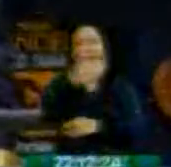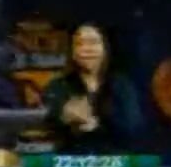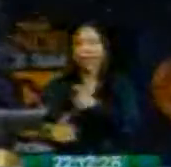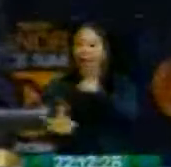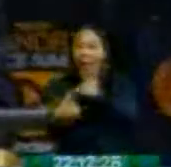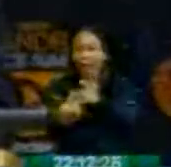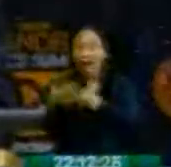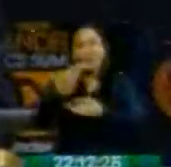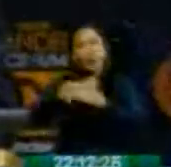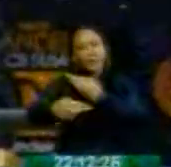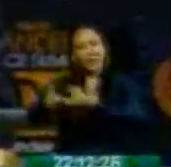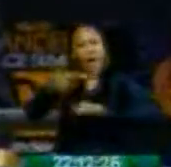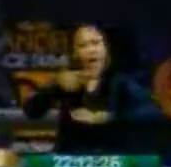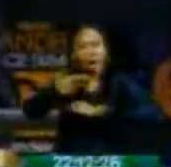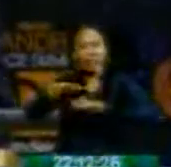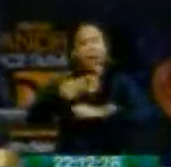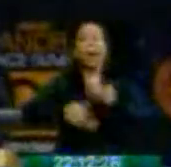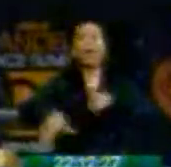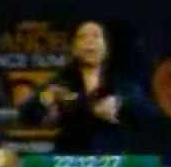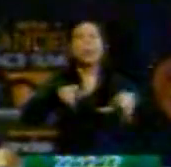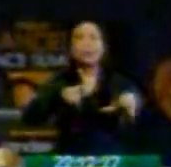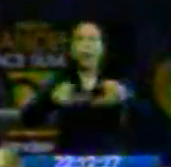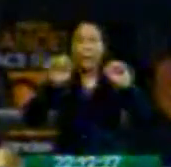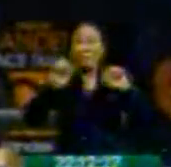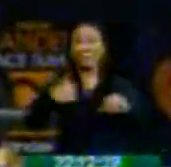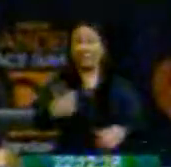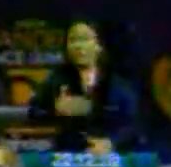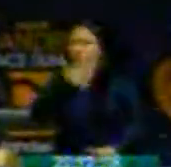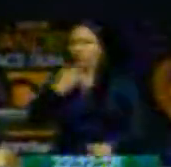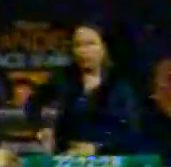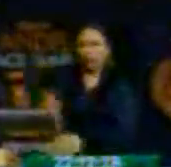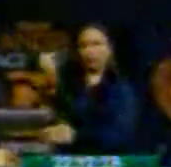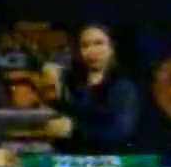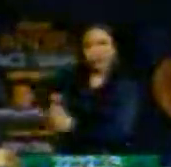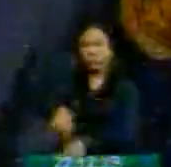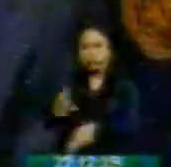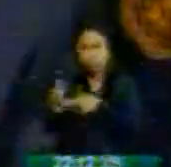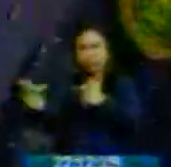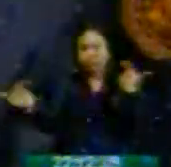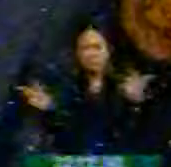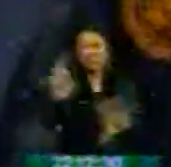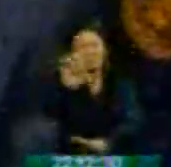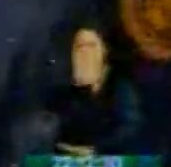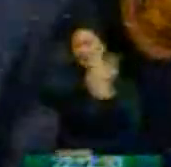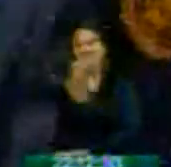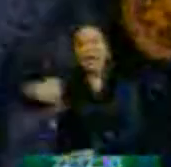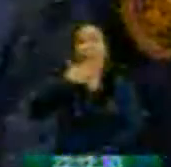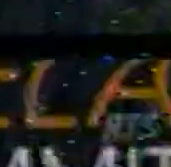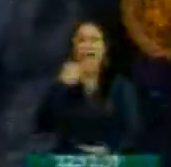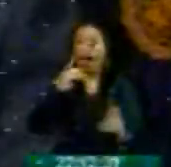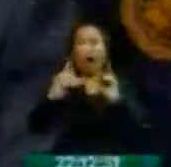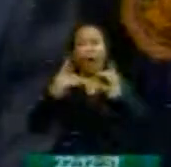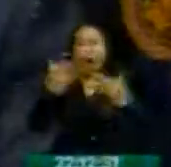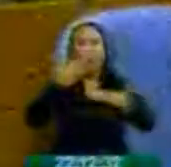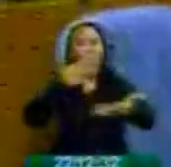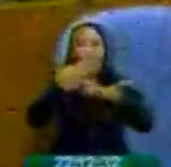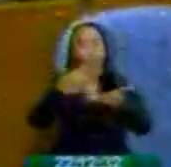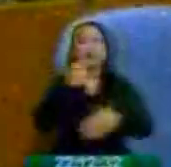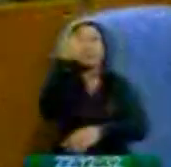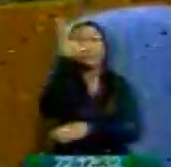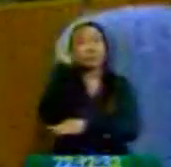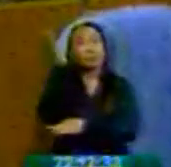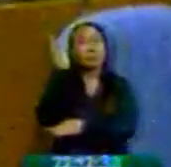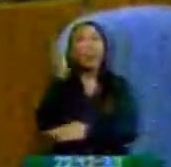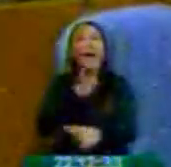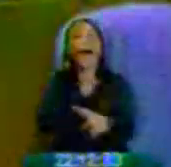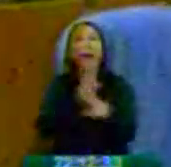la negociación, en lugar de utilizar la fuerza y la violencia. El discurso del mandatario ecuatoriano estuvo